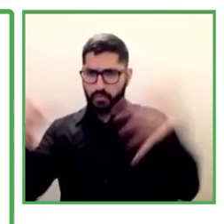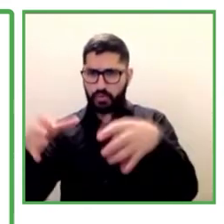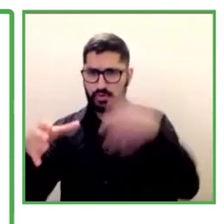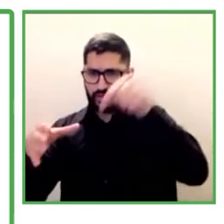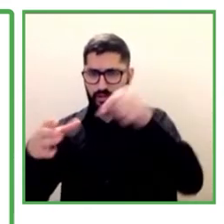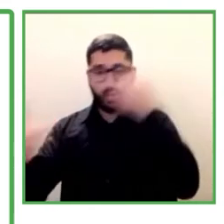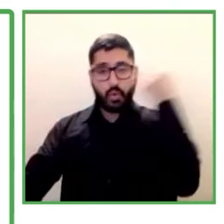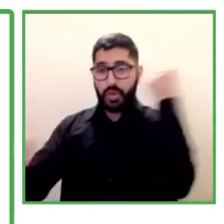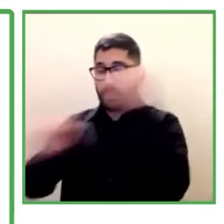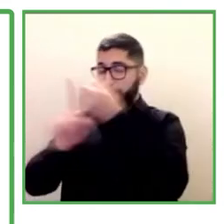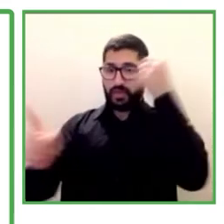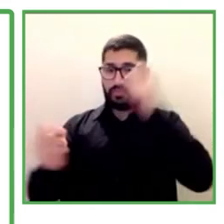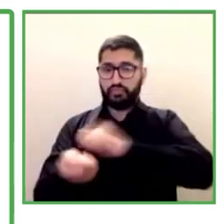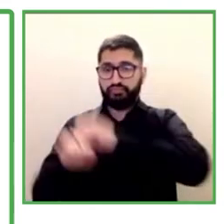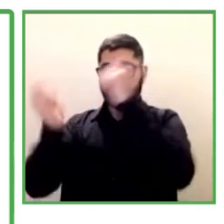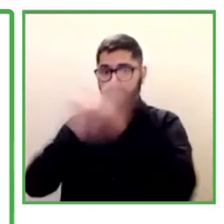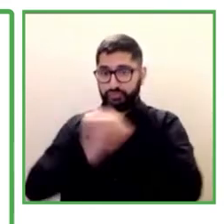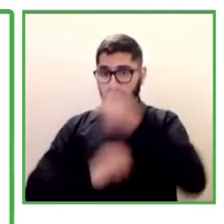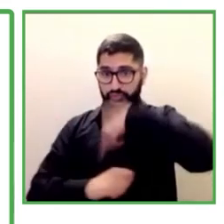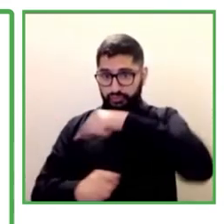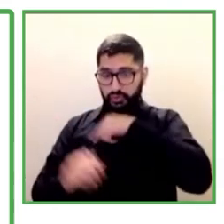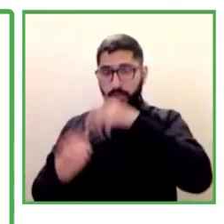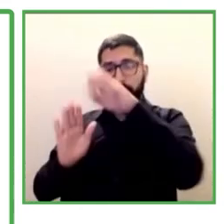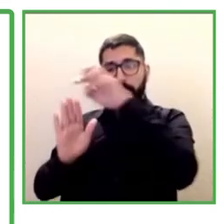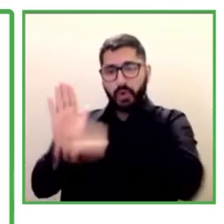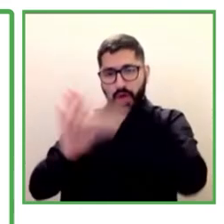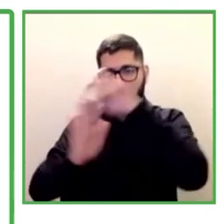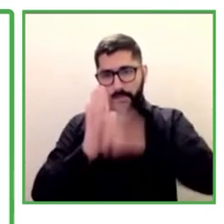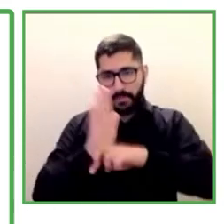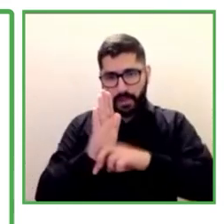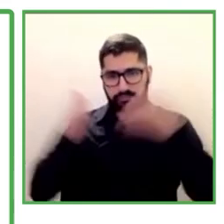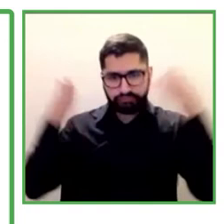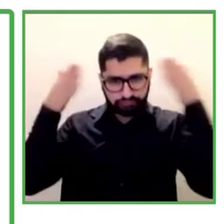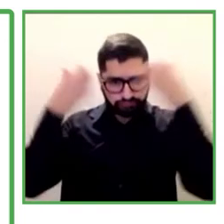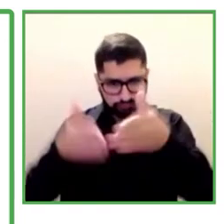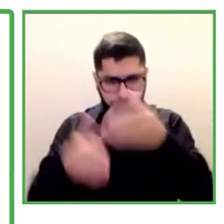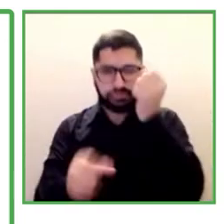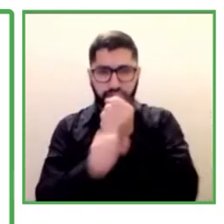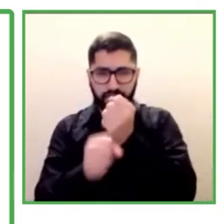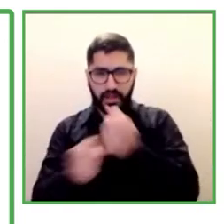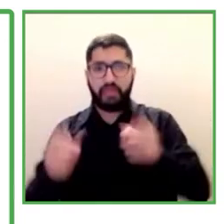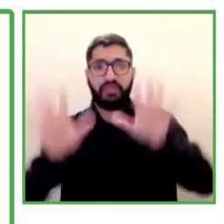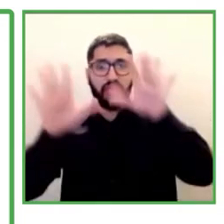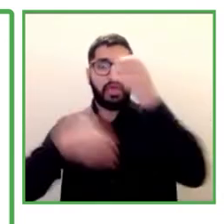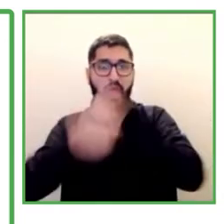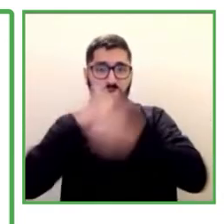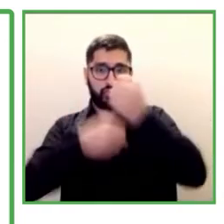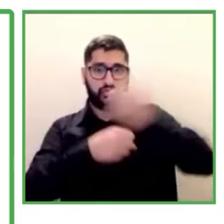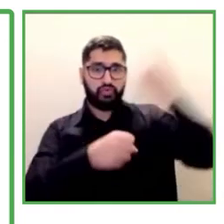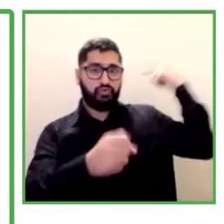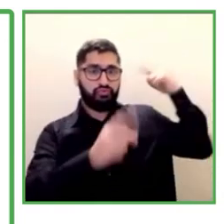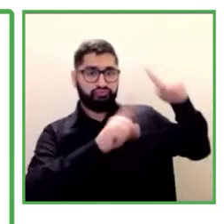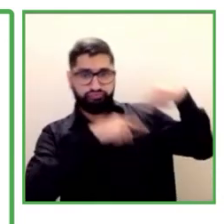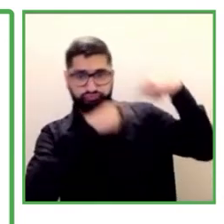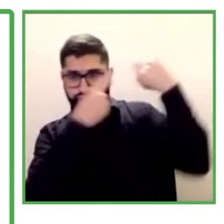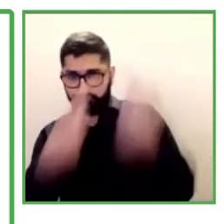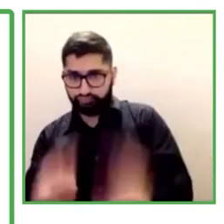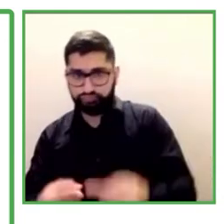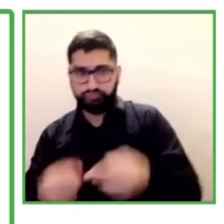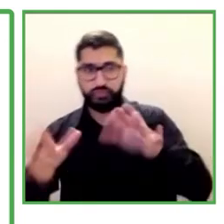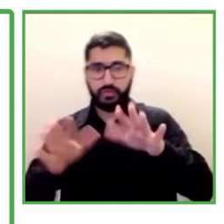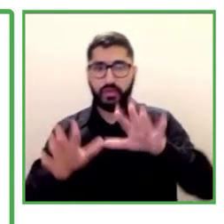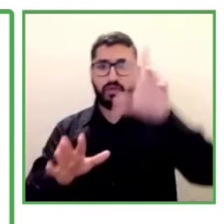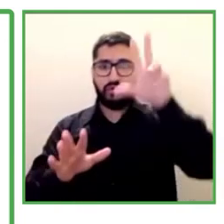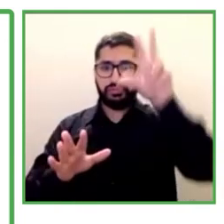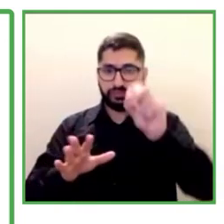apoyo retorno al trabajo, hace más de 10 años contamos con un 80% de reintegro laboral exitoso en la